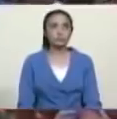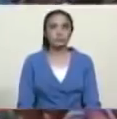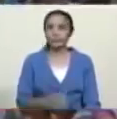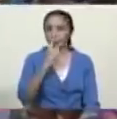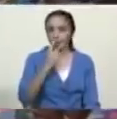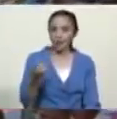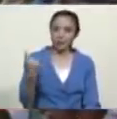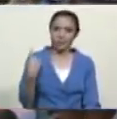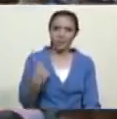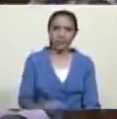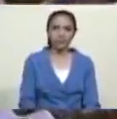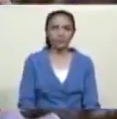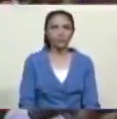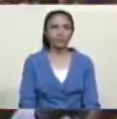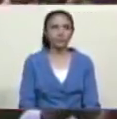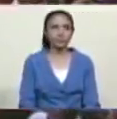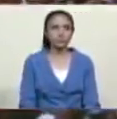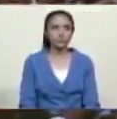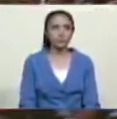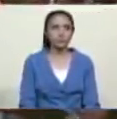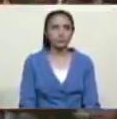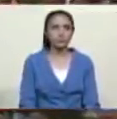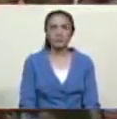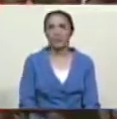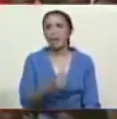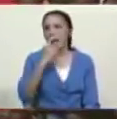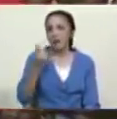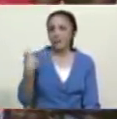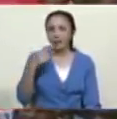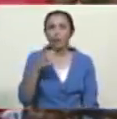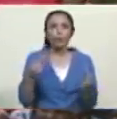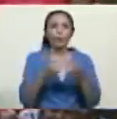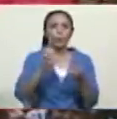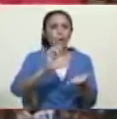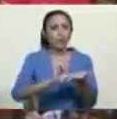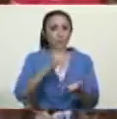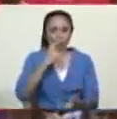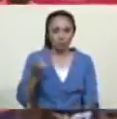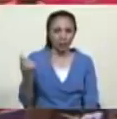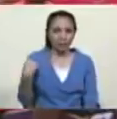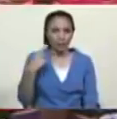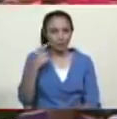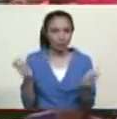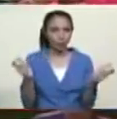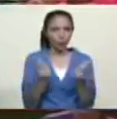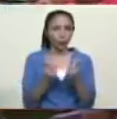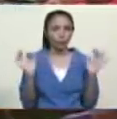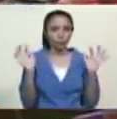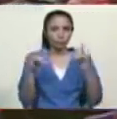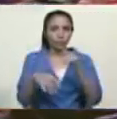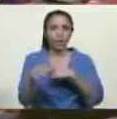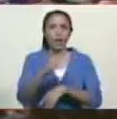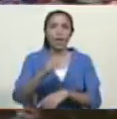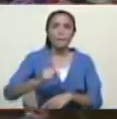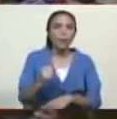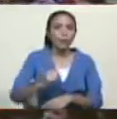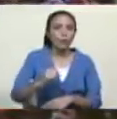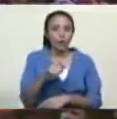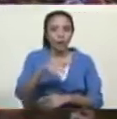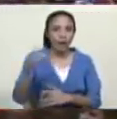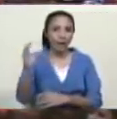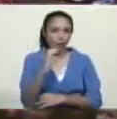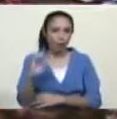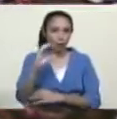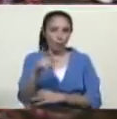Ayer, el mal llamado Grupo de Grima se reunió en Bogotá. Ustedes saben